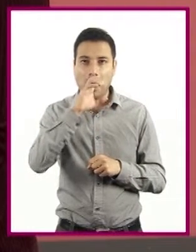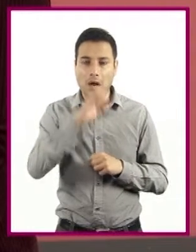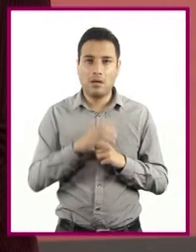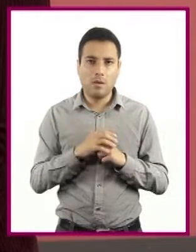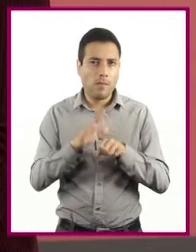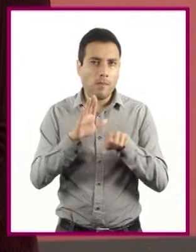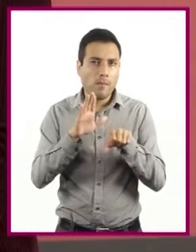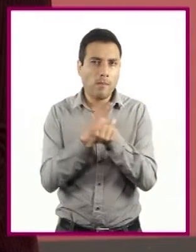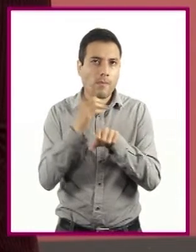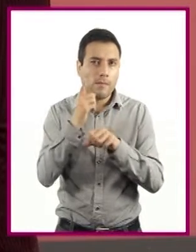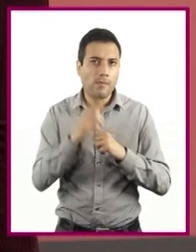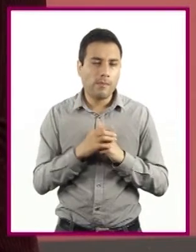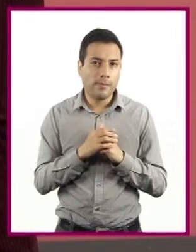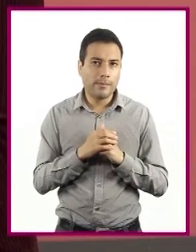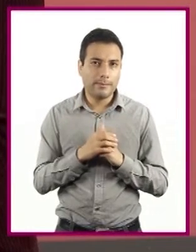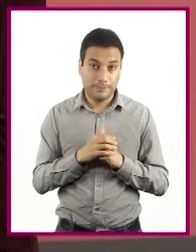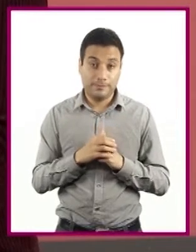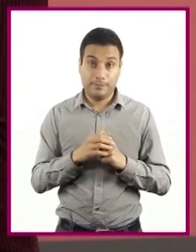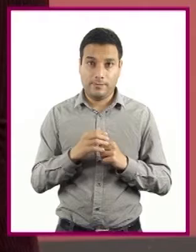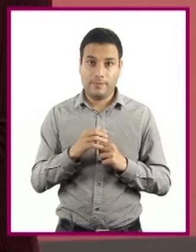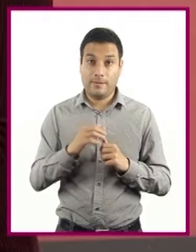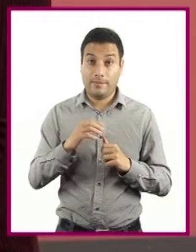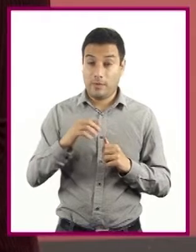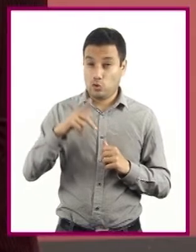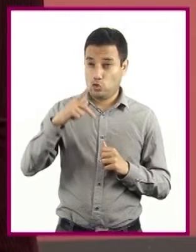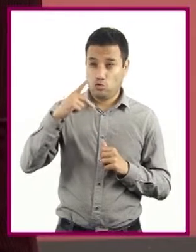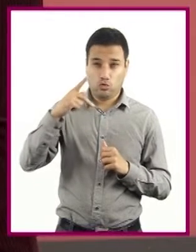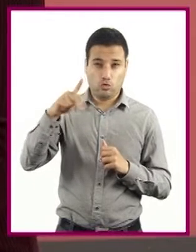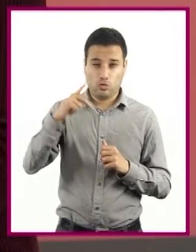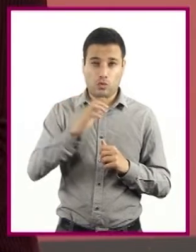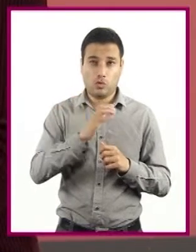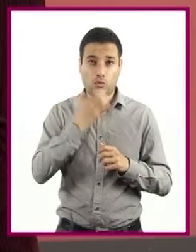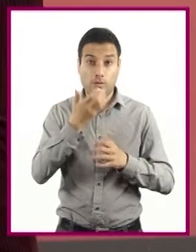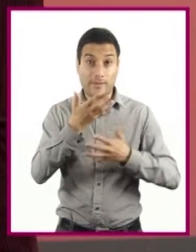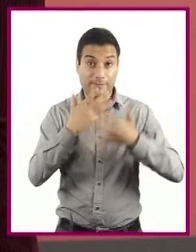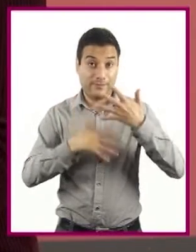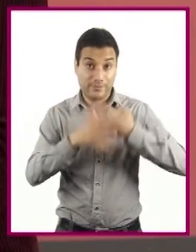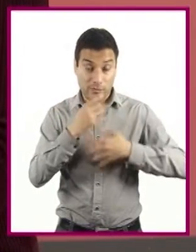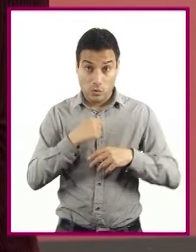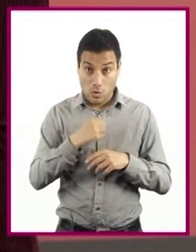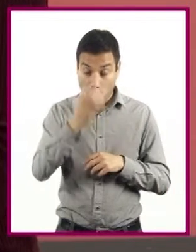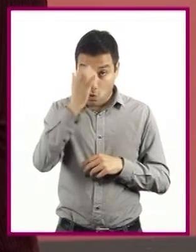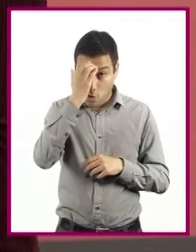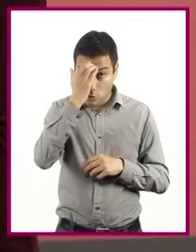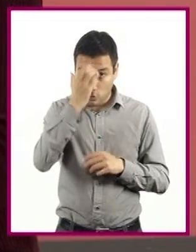que el conocimiento y el uso correcto de los proverbios es indicador de un alto